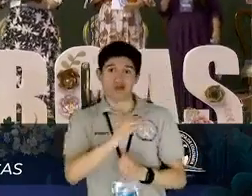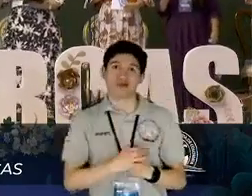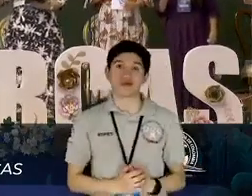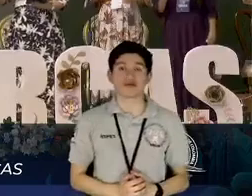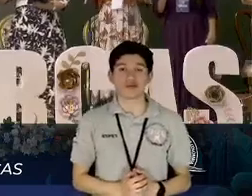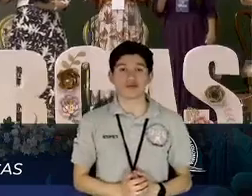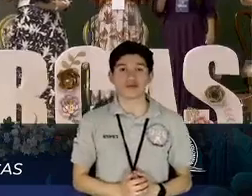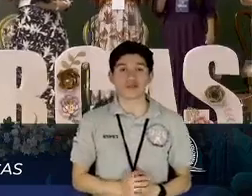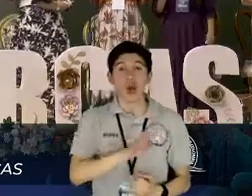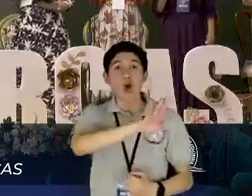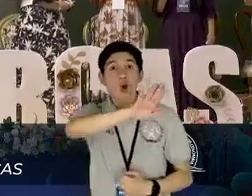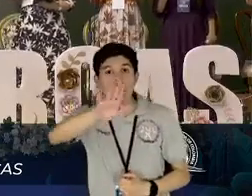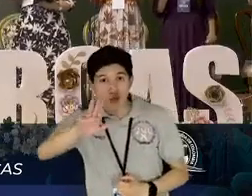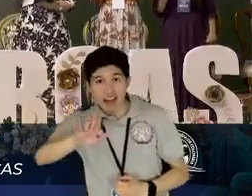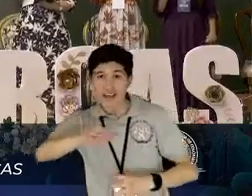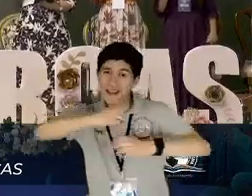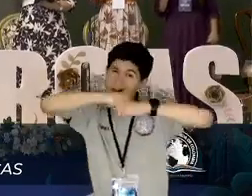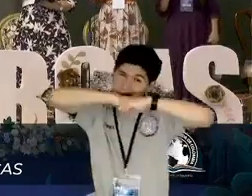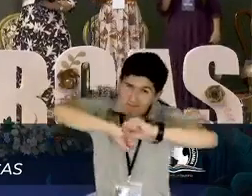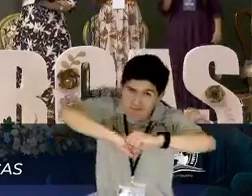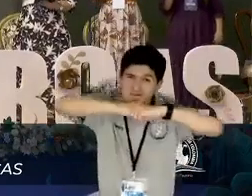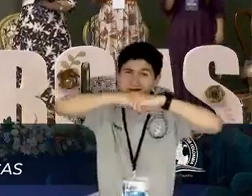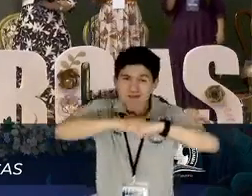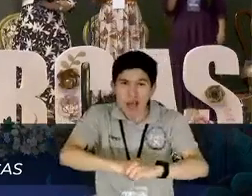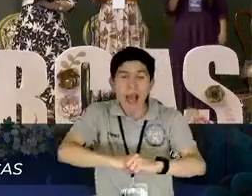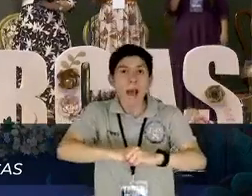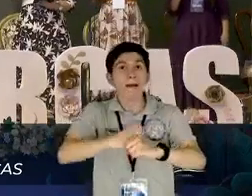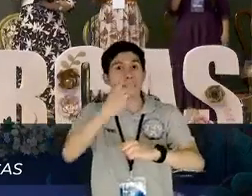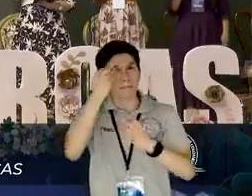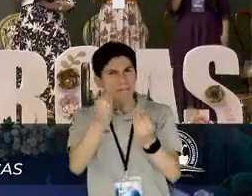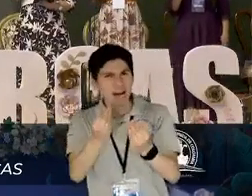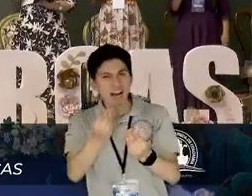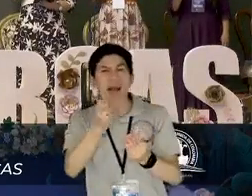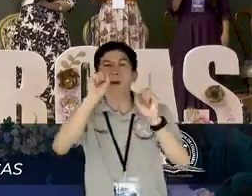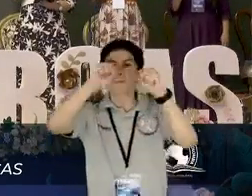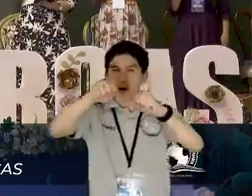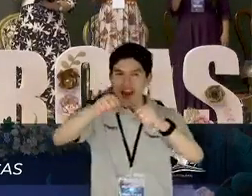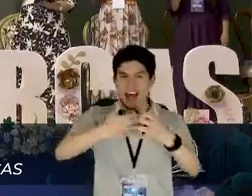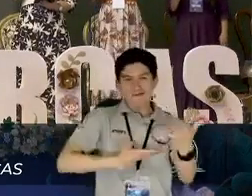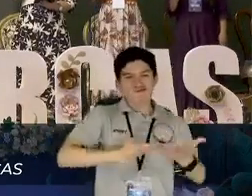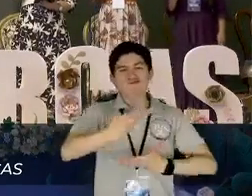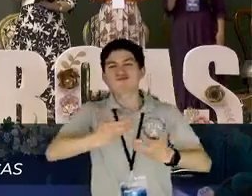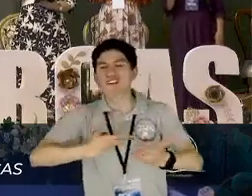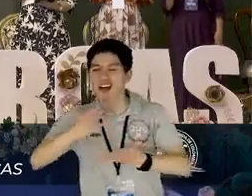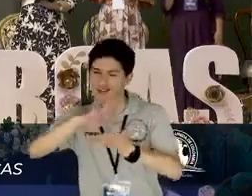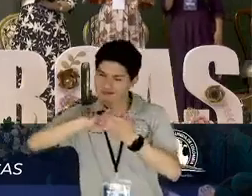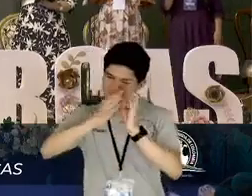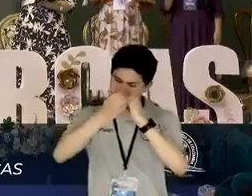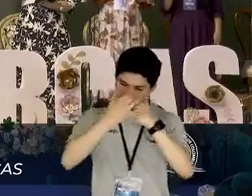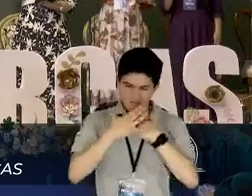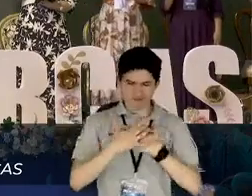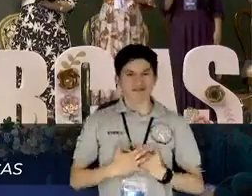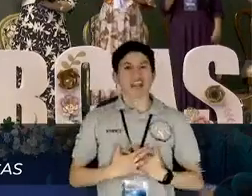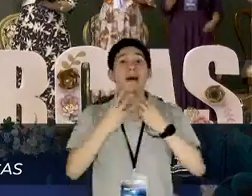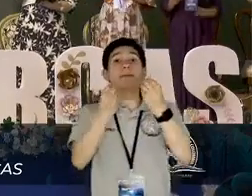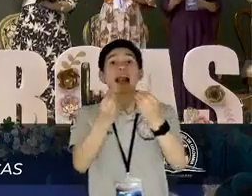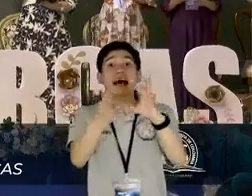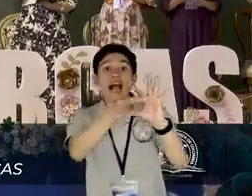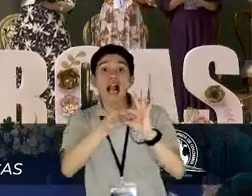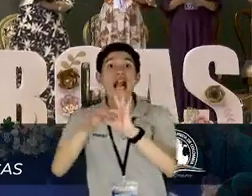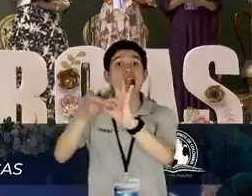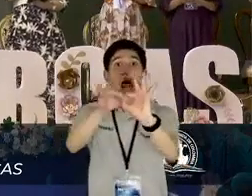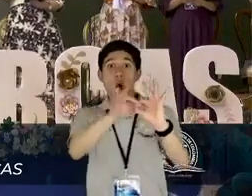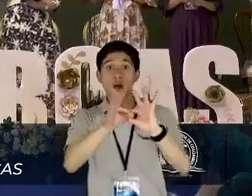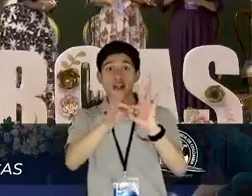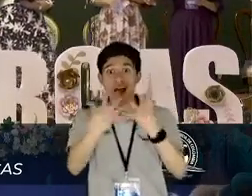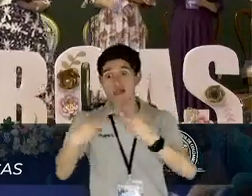Hagan todo lo posible por vivir en paz, para que no pierdan la unidad. Escuche, para que no